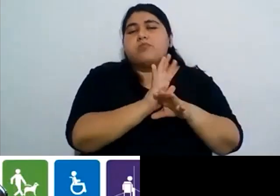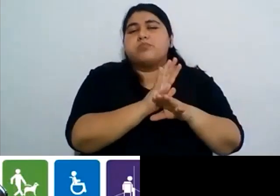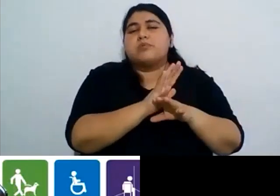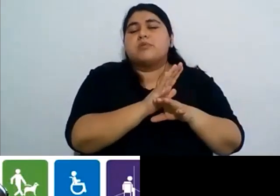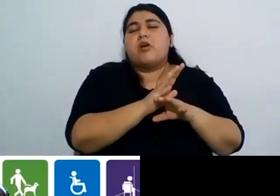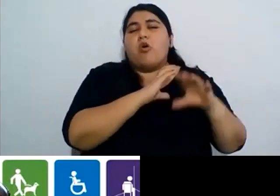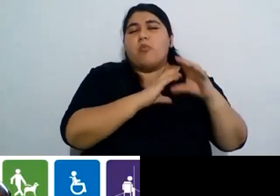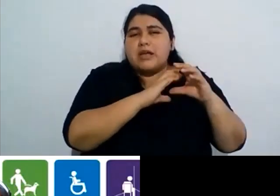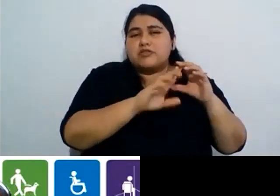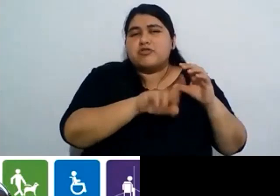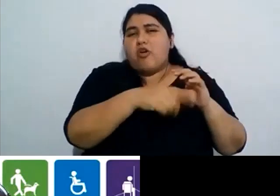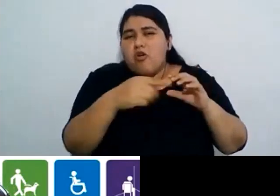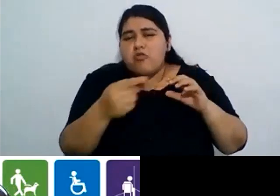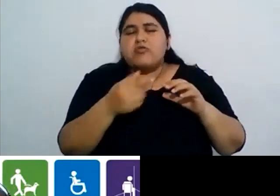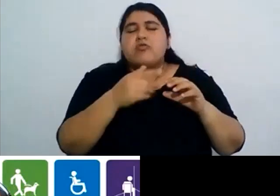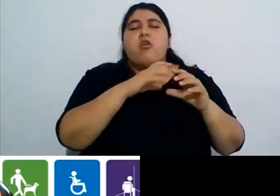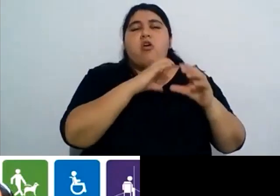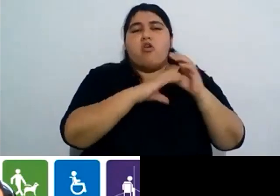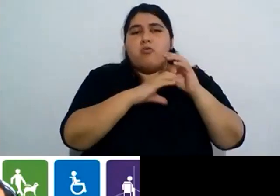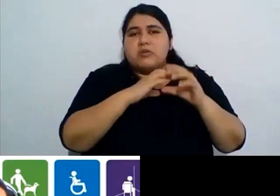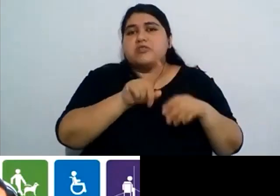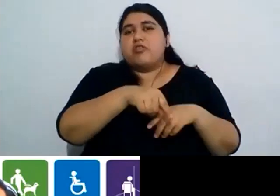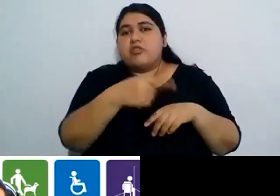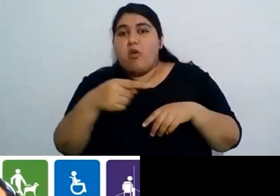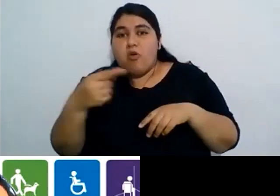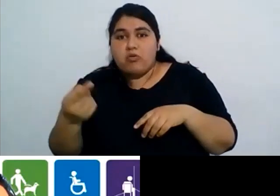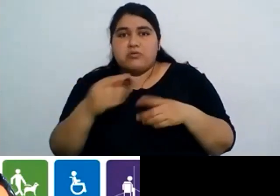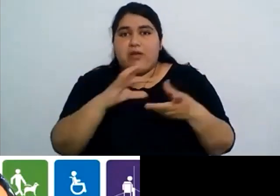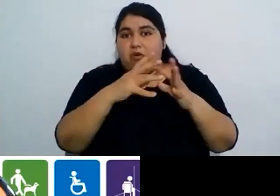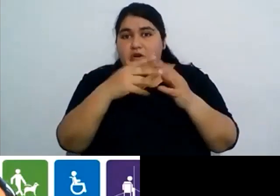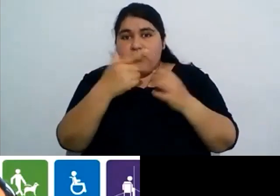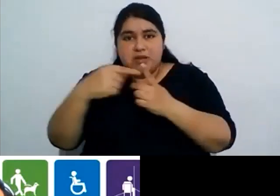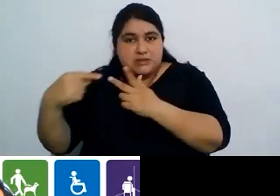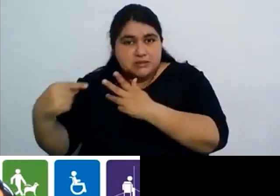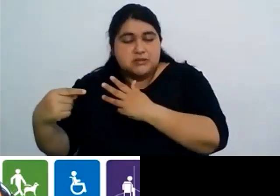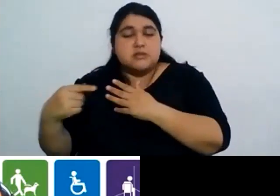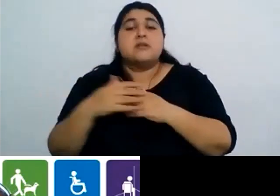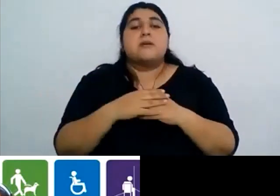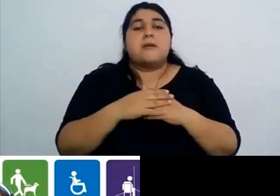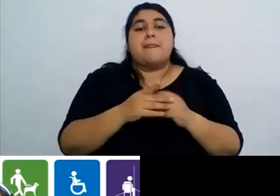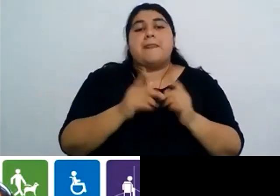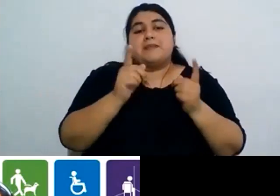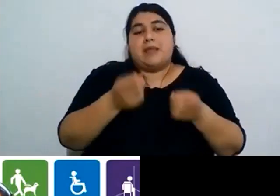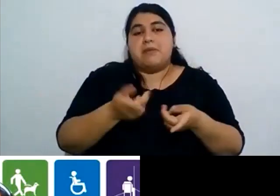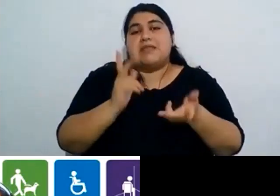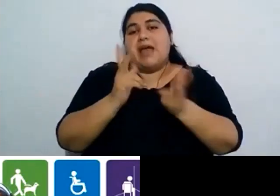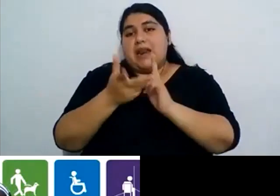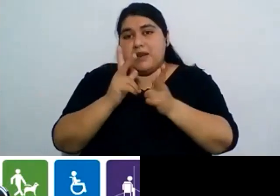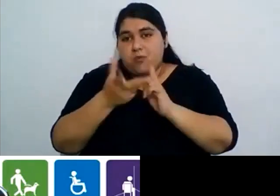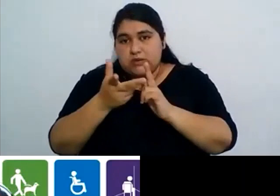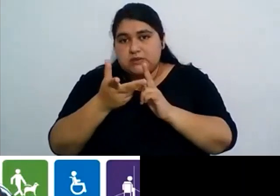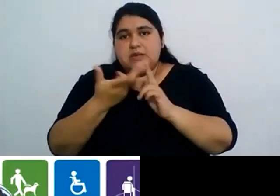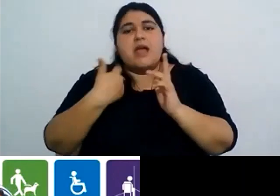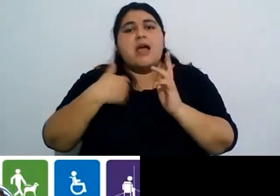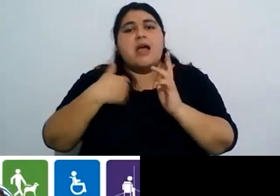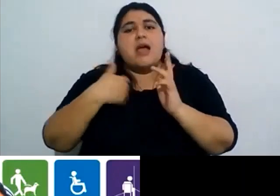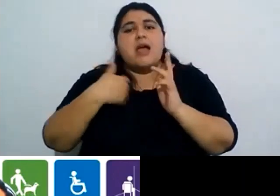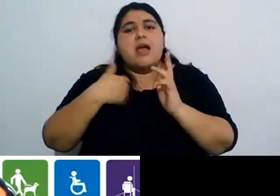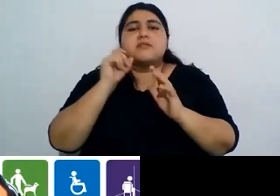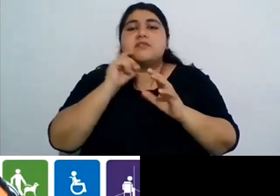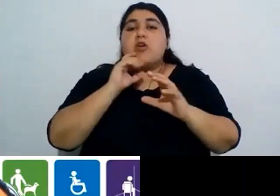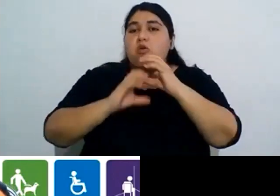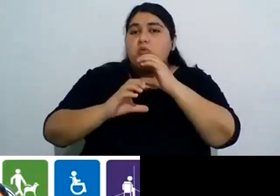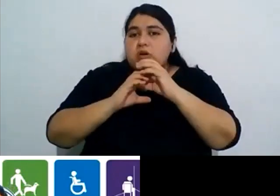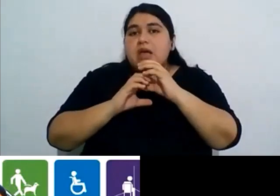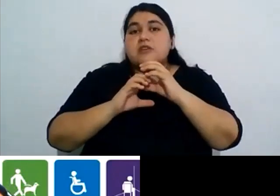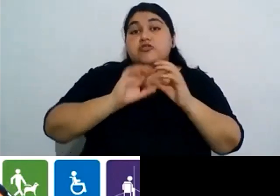la comunicación alternativa y también a la lengua de señas, que más que una comunicación